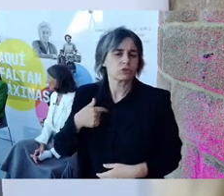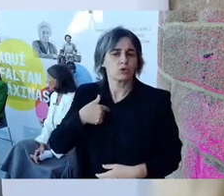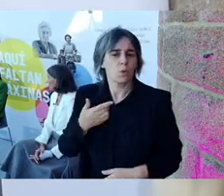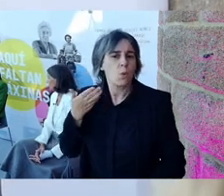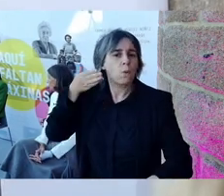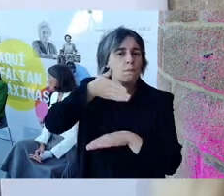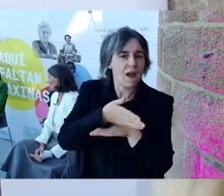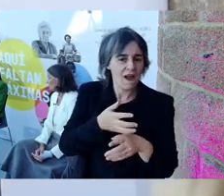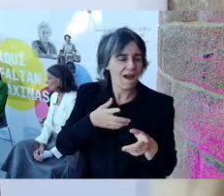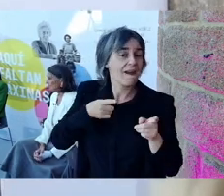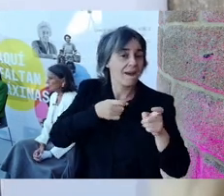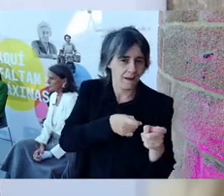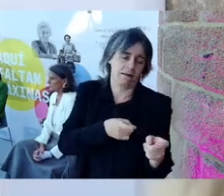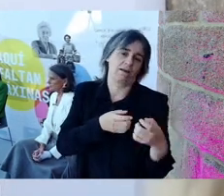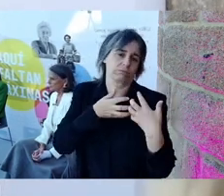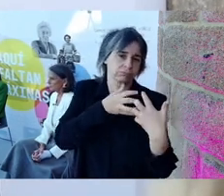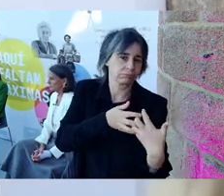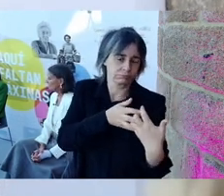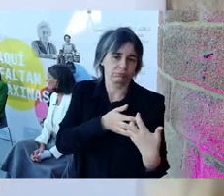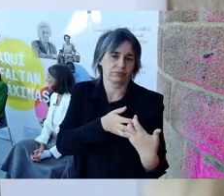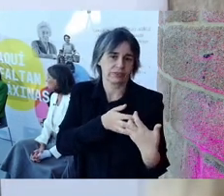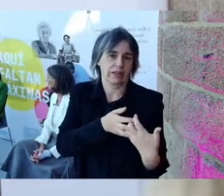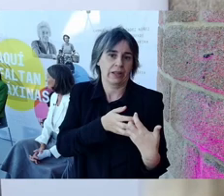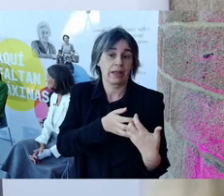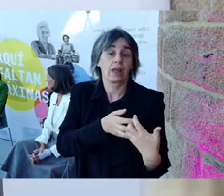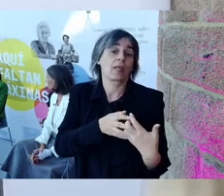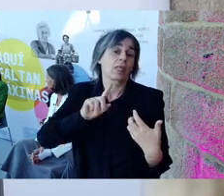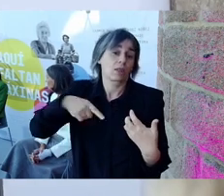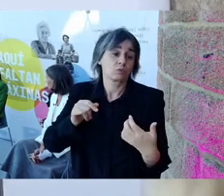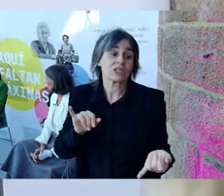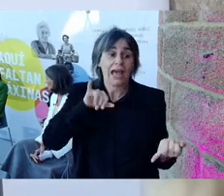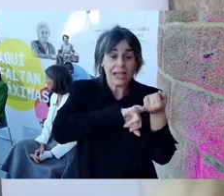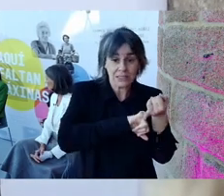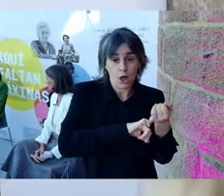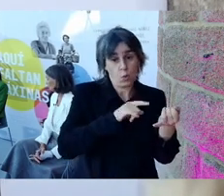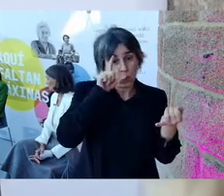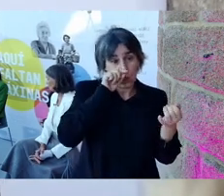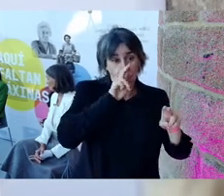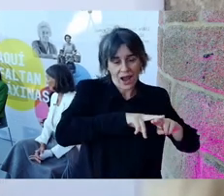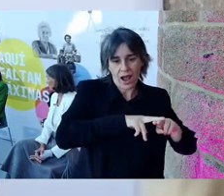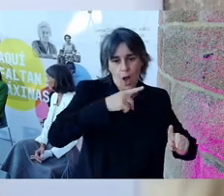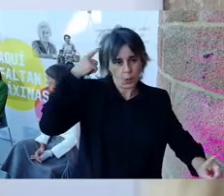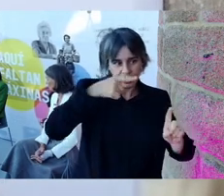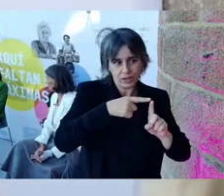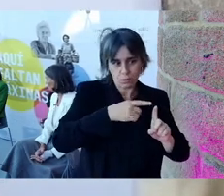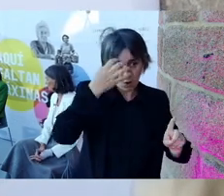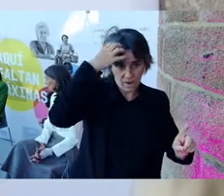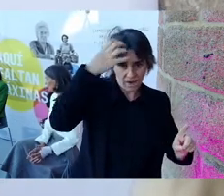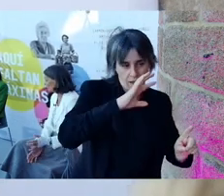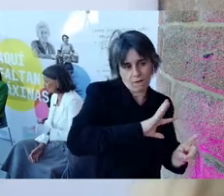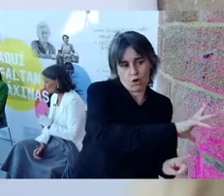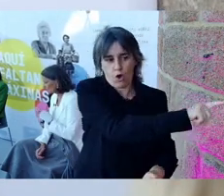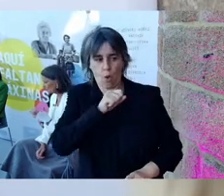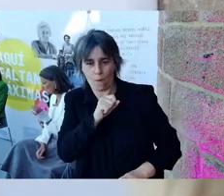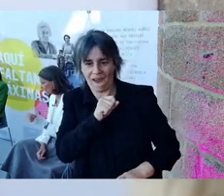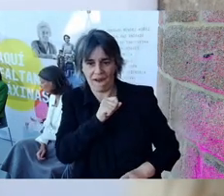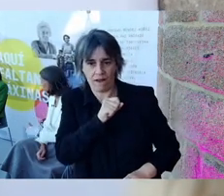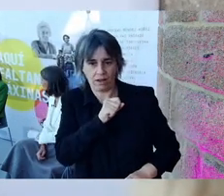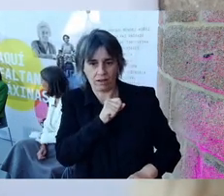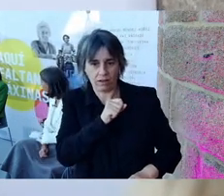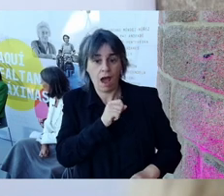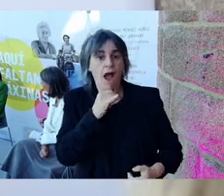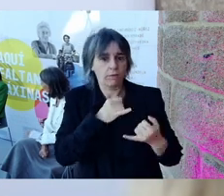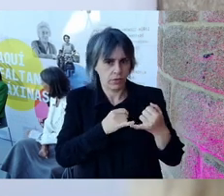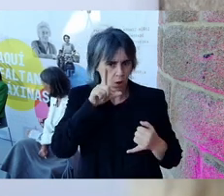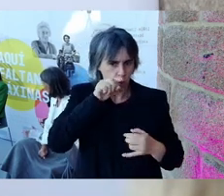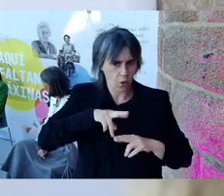le surgió esta oportunidad, que se casó con Urraca con el único objetivo de robarle el trono, y que cuando vio que ella no se dejaba